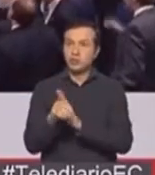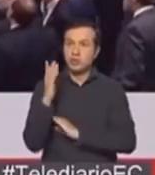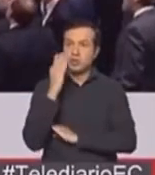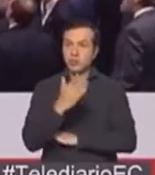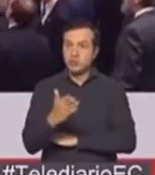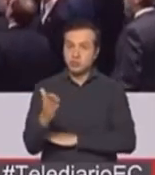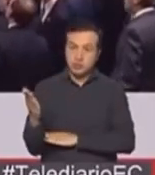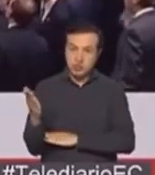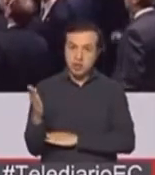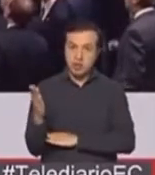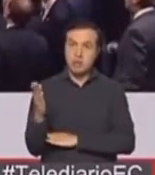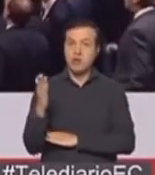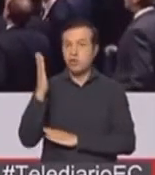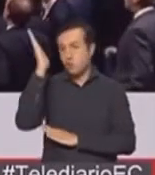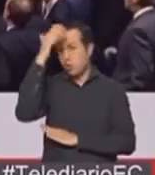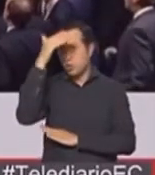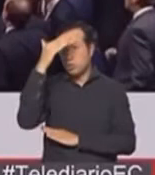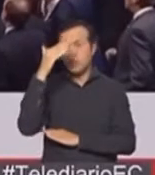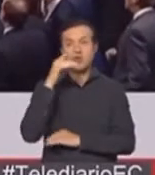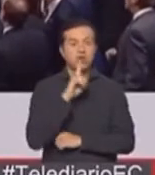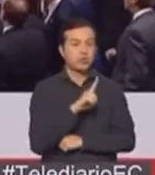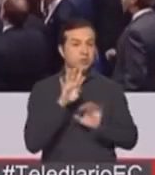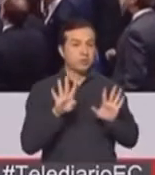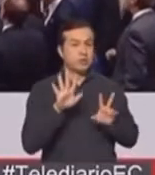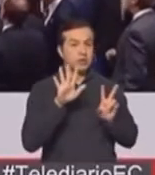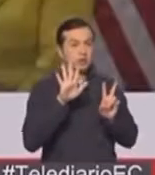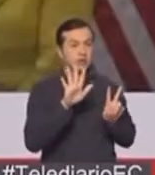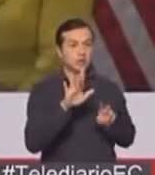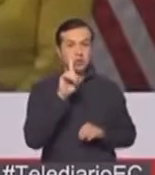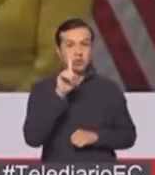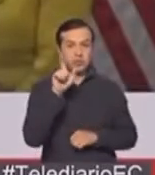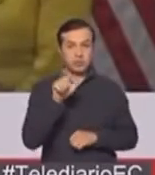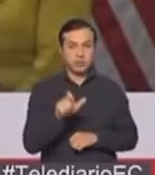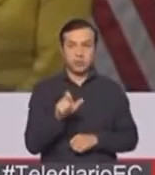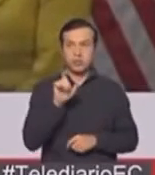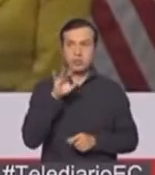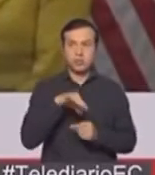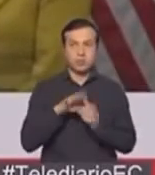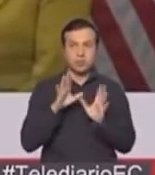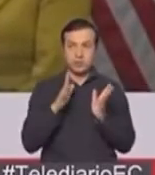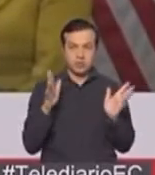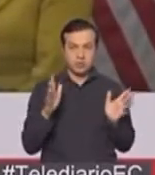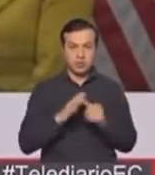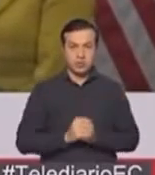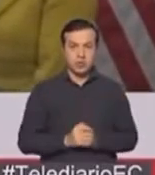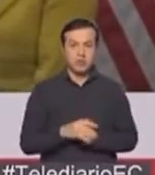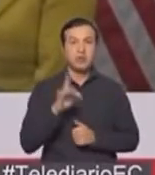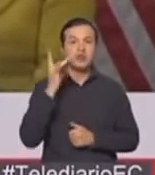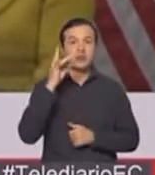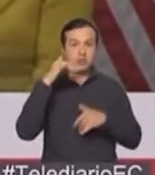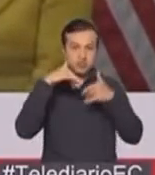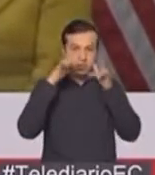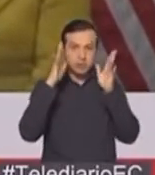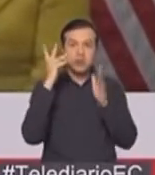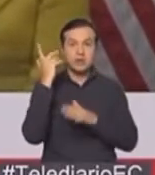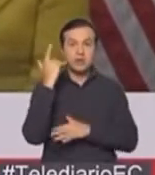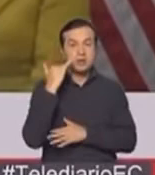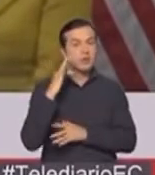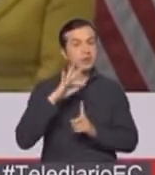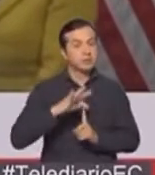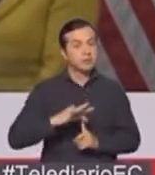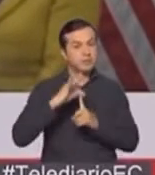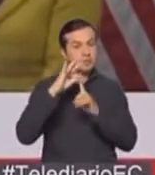que 197 votaron en contra y uno se abstuvo el 18 de diciembre un gran día para la